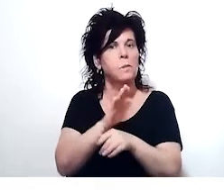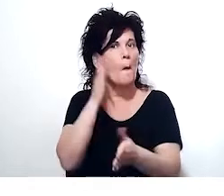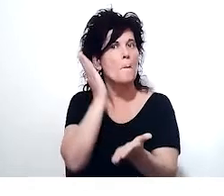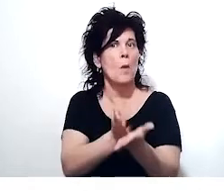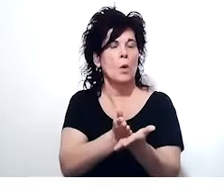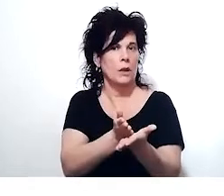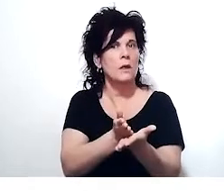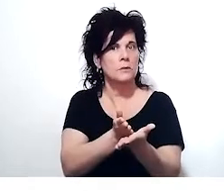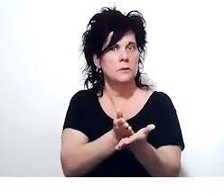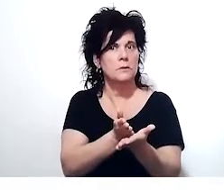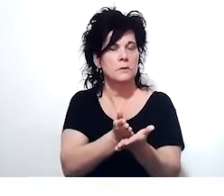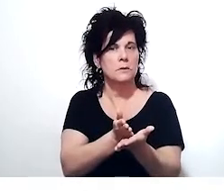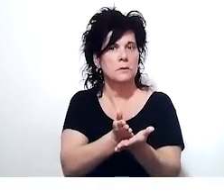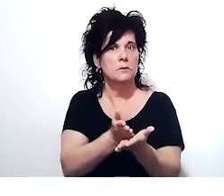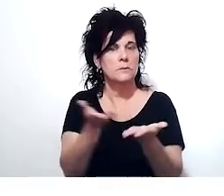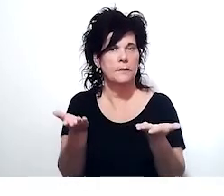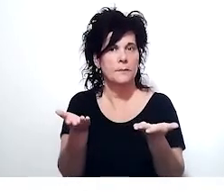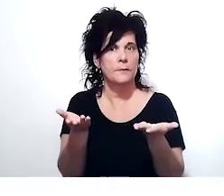multas sobre